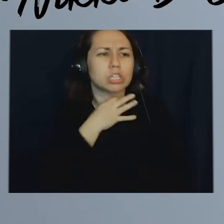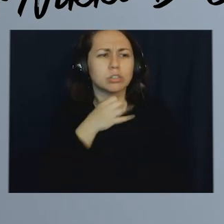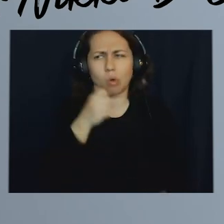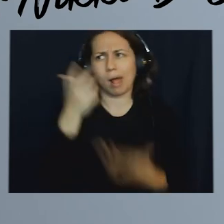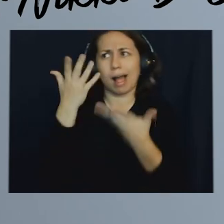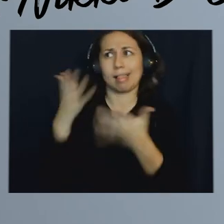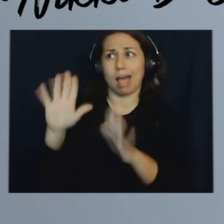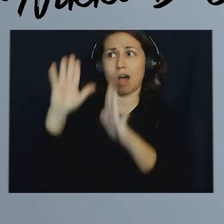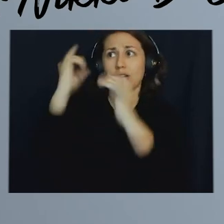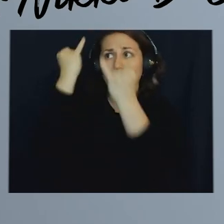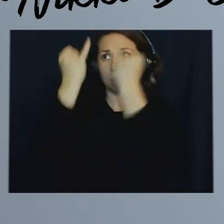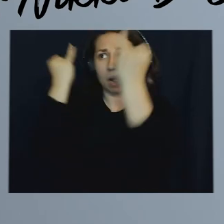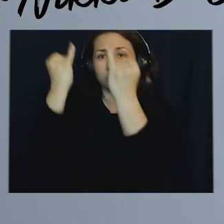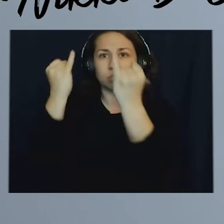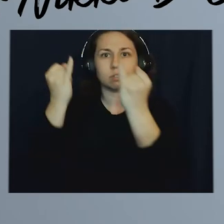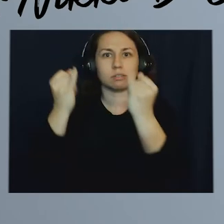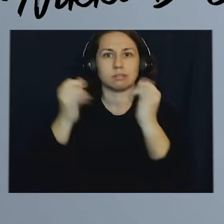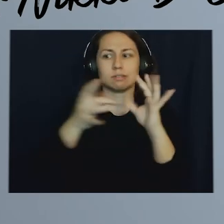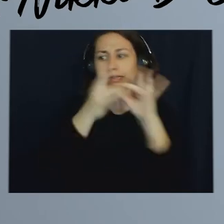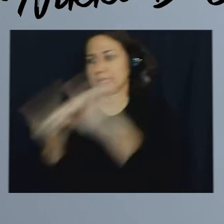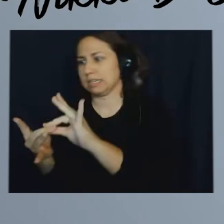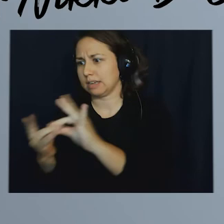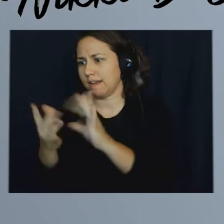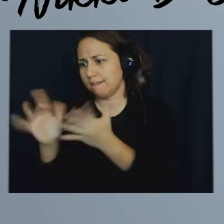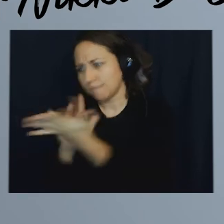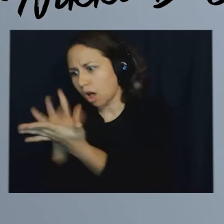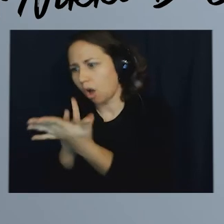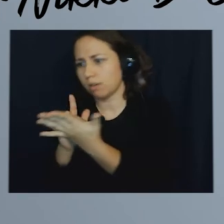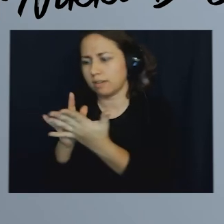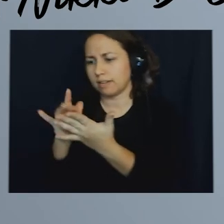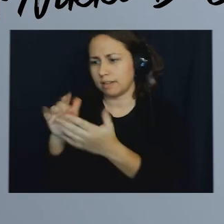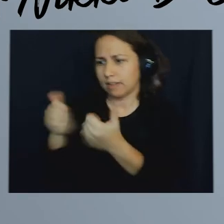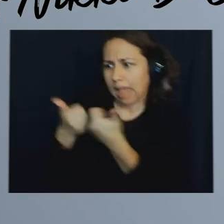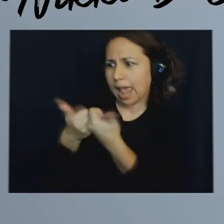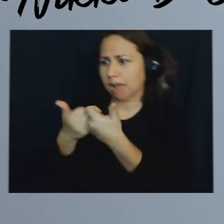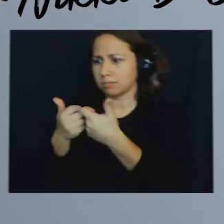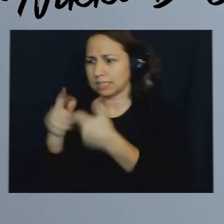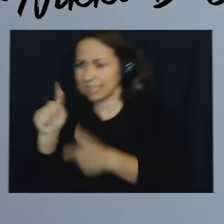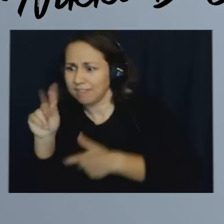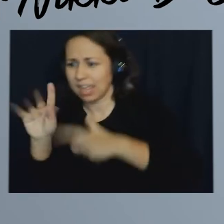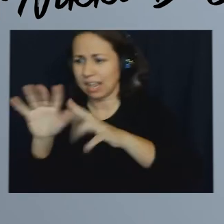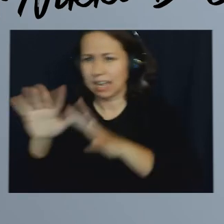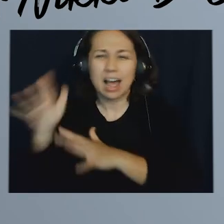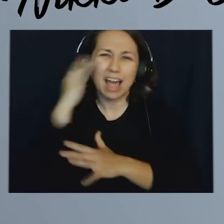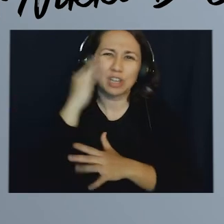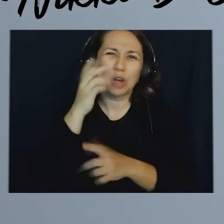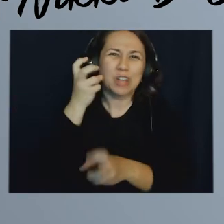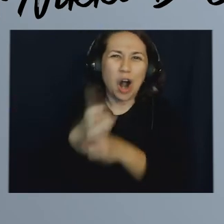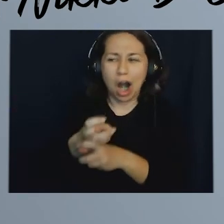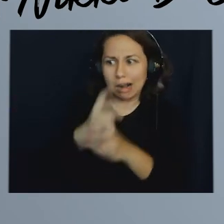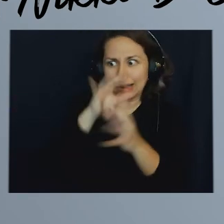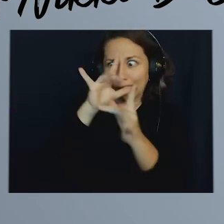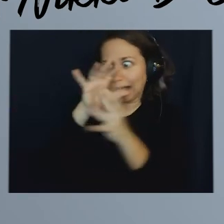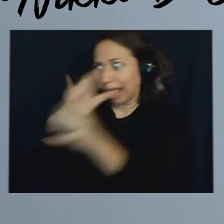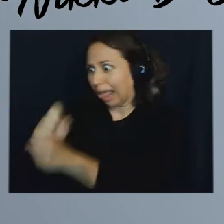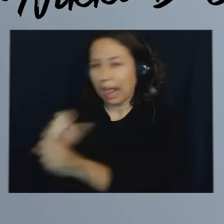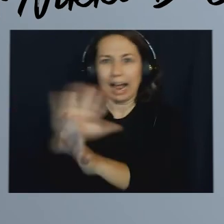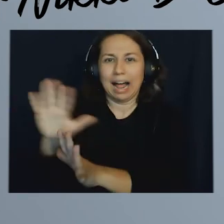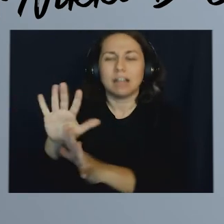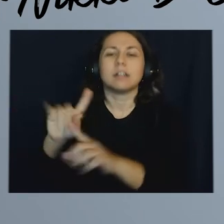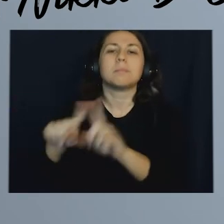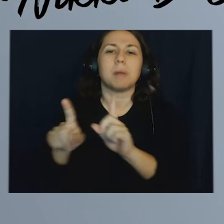curious and we don't allow our imaginations to be outsourced by our phones and video games and TV and movies, and yes, I know that's so